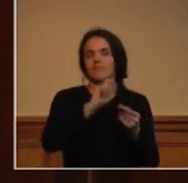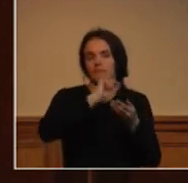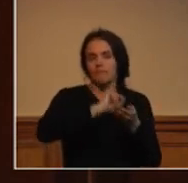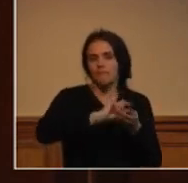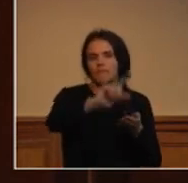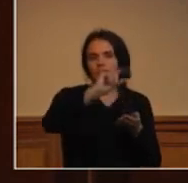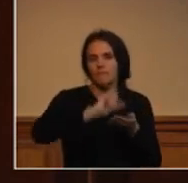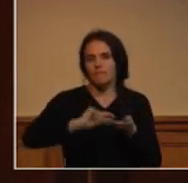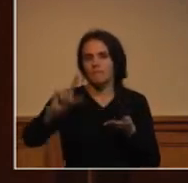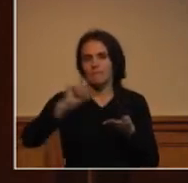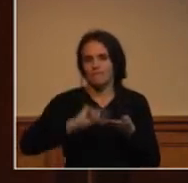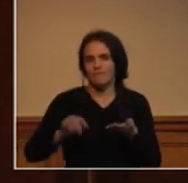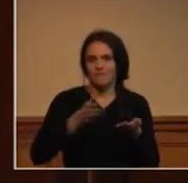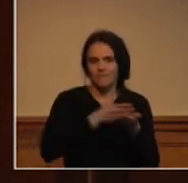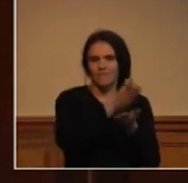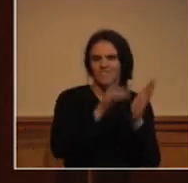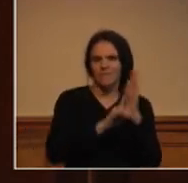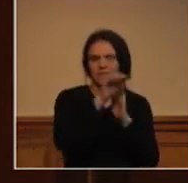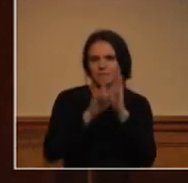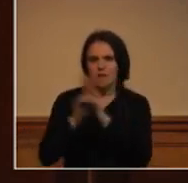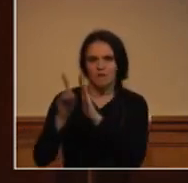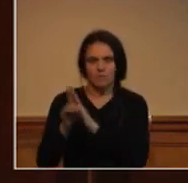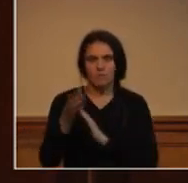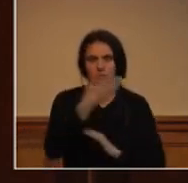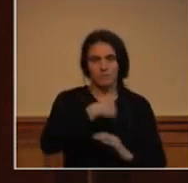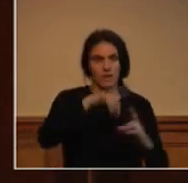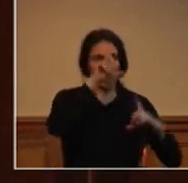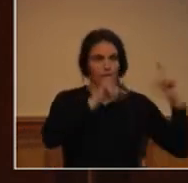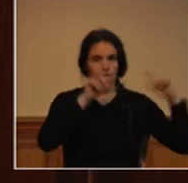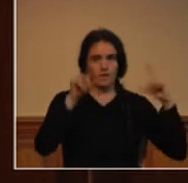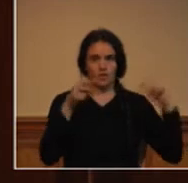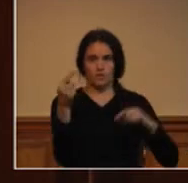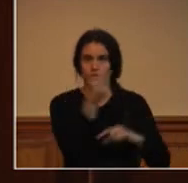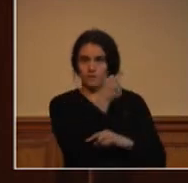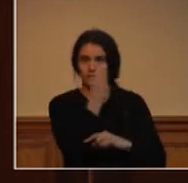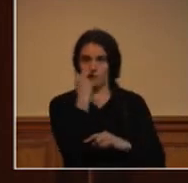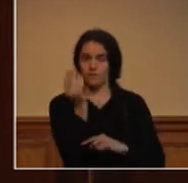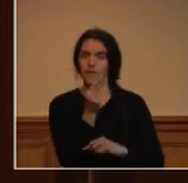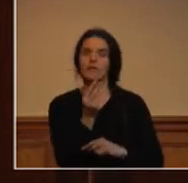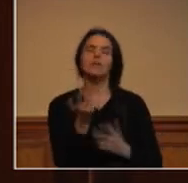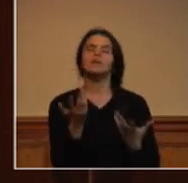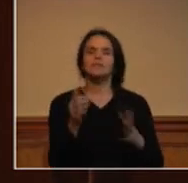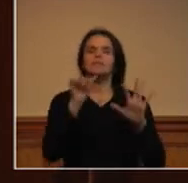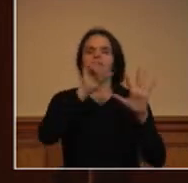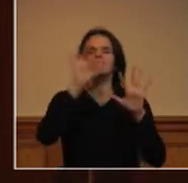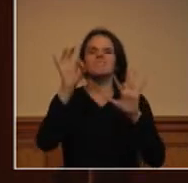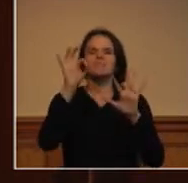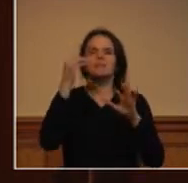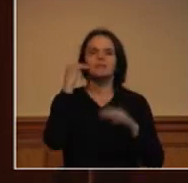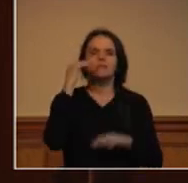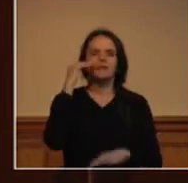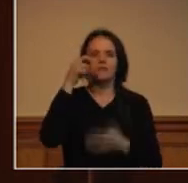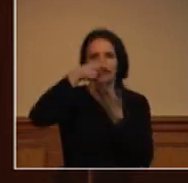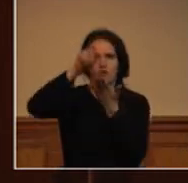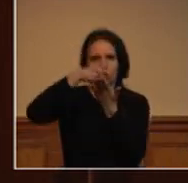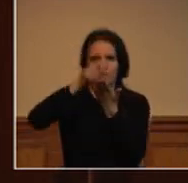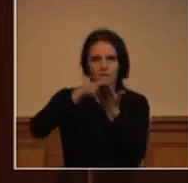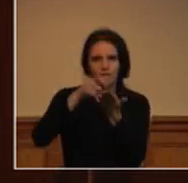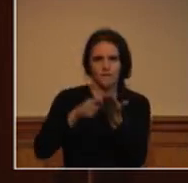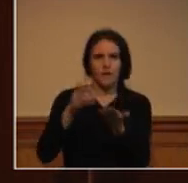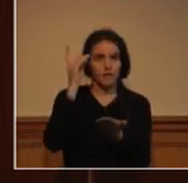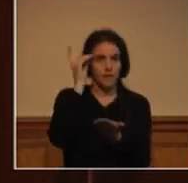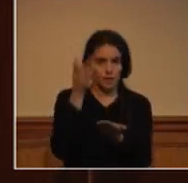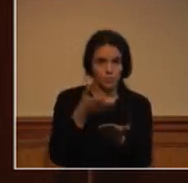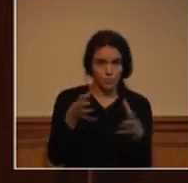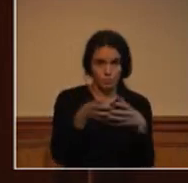desarrollo. Lo que ustedes están viendo en este gráfico es lo que obtenemos después de evaluar a 60 niños con